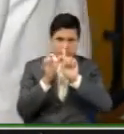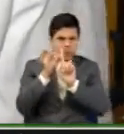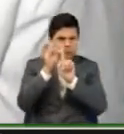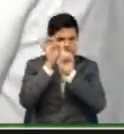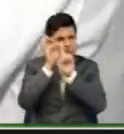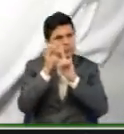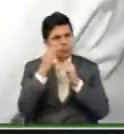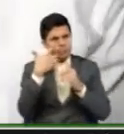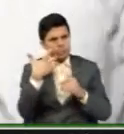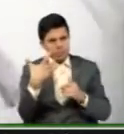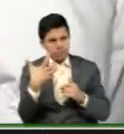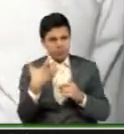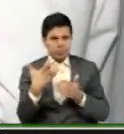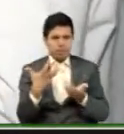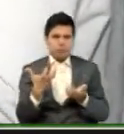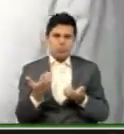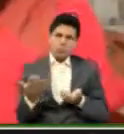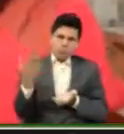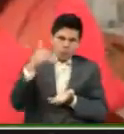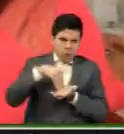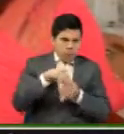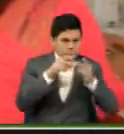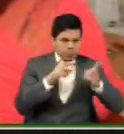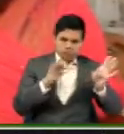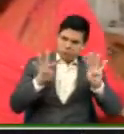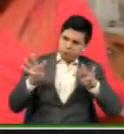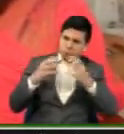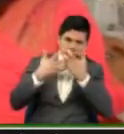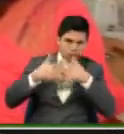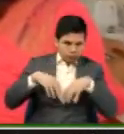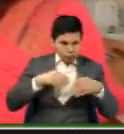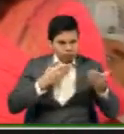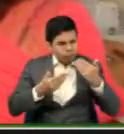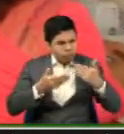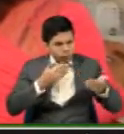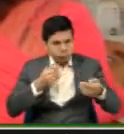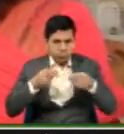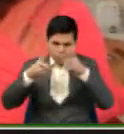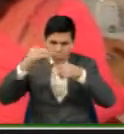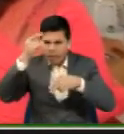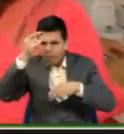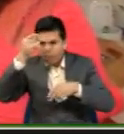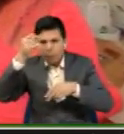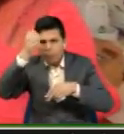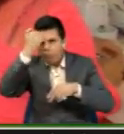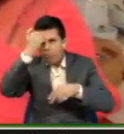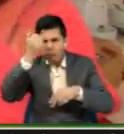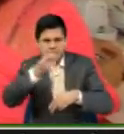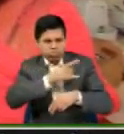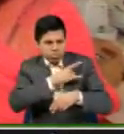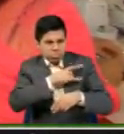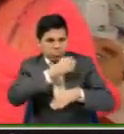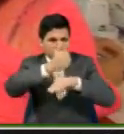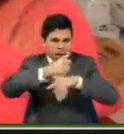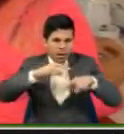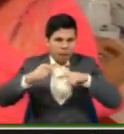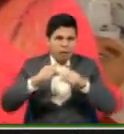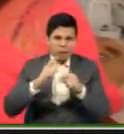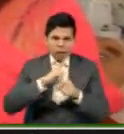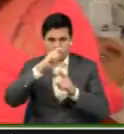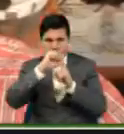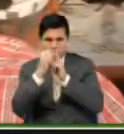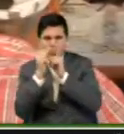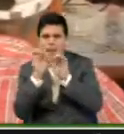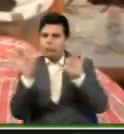vuelva a dar la confiabilidad en el empresario, en el académico, en el líder social. Principal pilar,